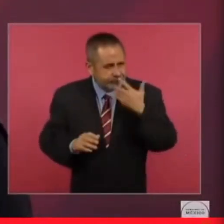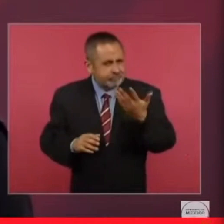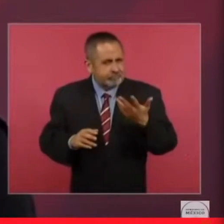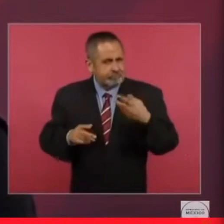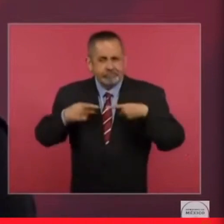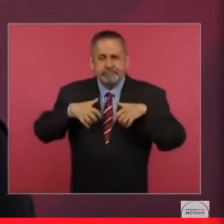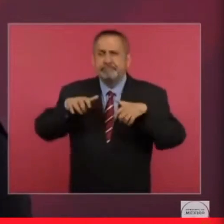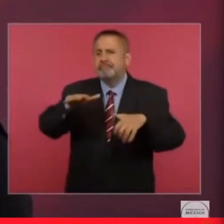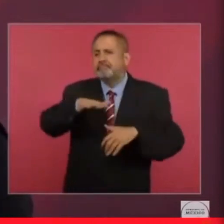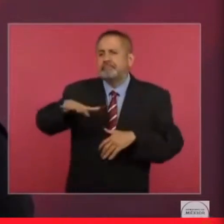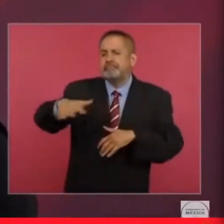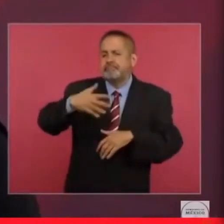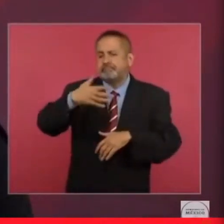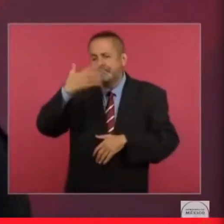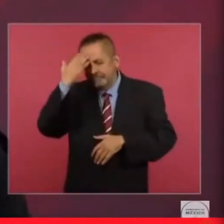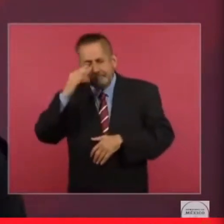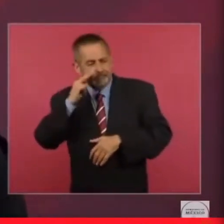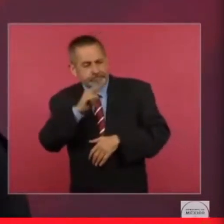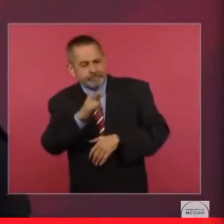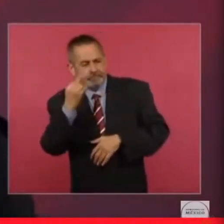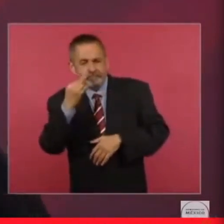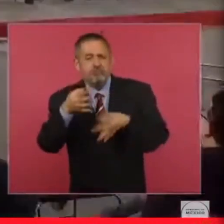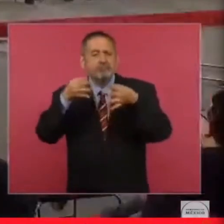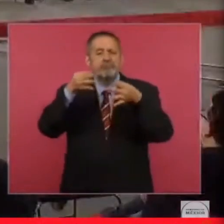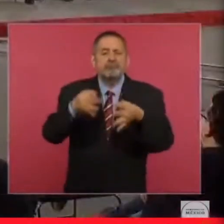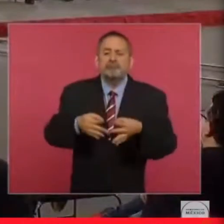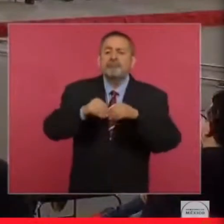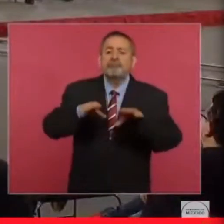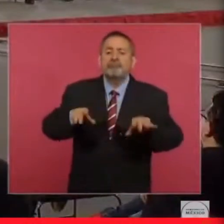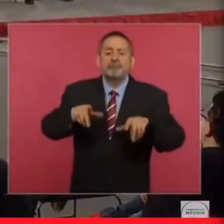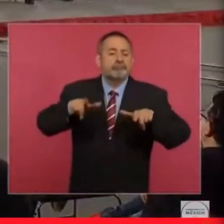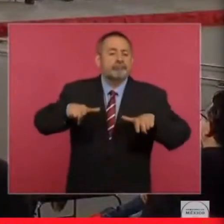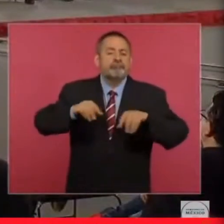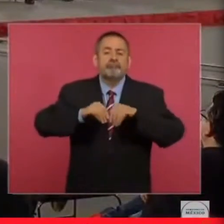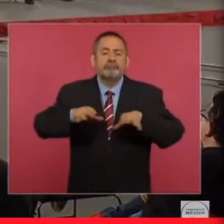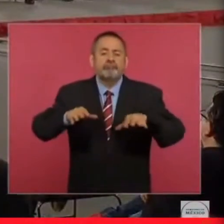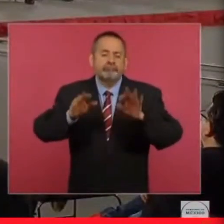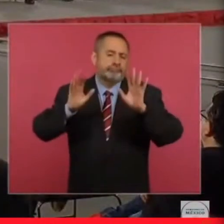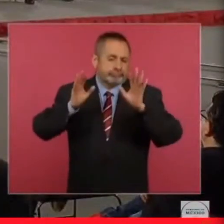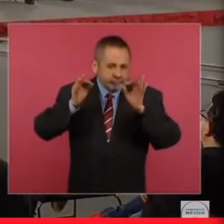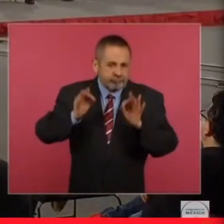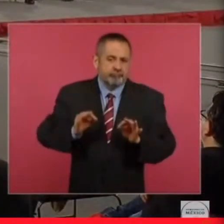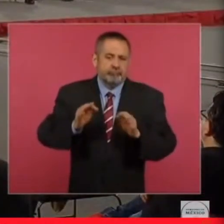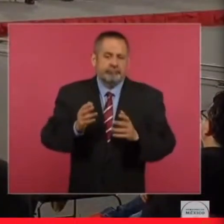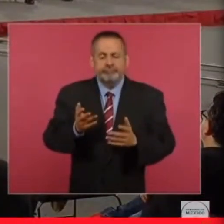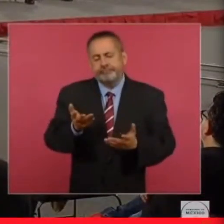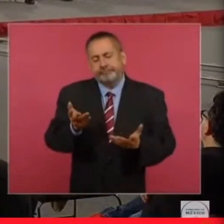México a informarse por canales oficiales. Es cuanto, señor presidente. Muchas gracias.